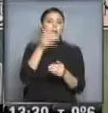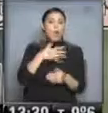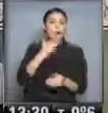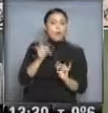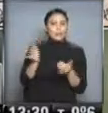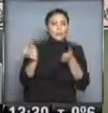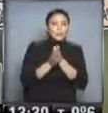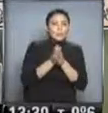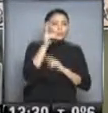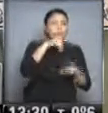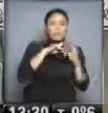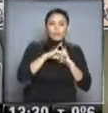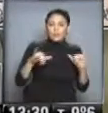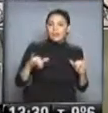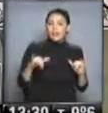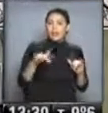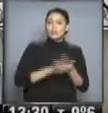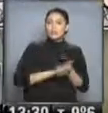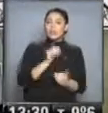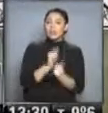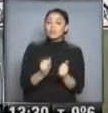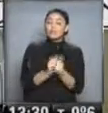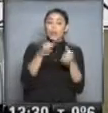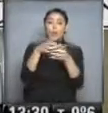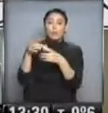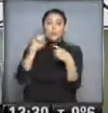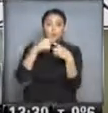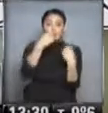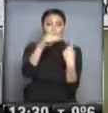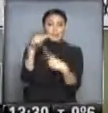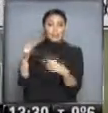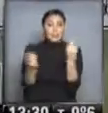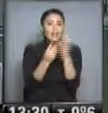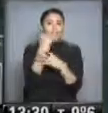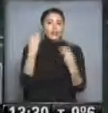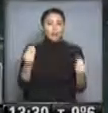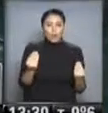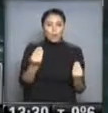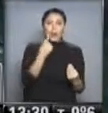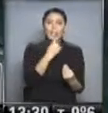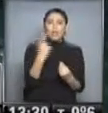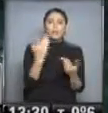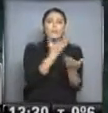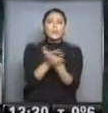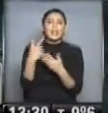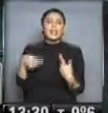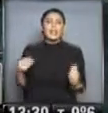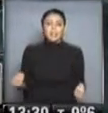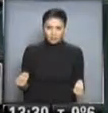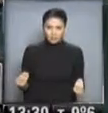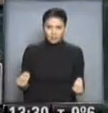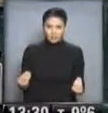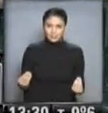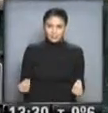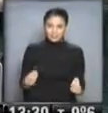juntos, sobre la historia de los partidos políticos, sobre la propuesta de cada partido, sobre de